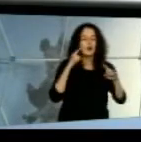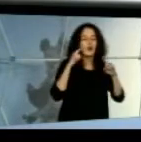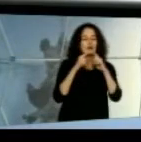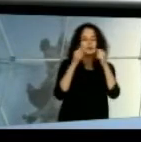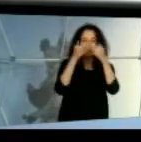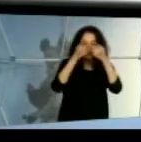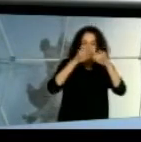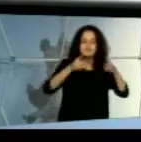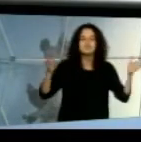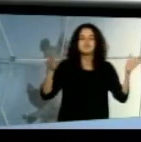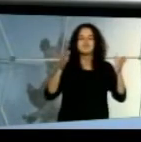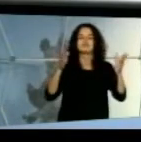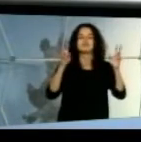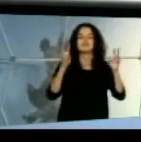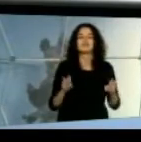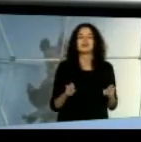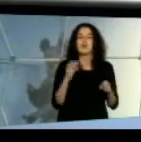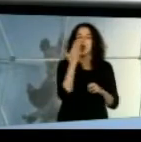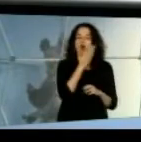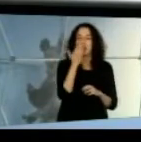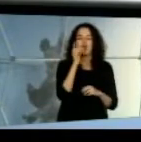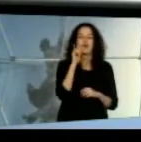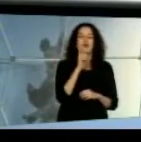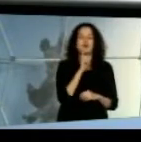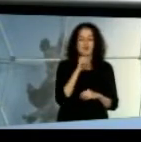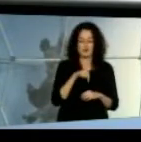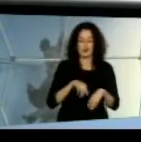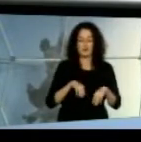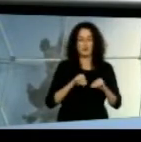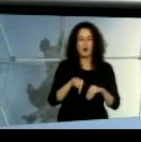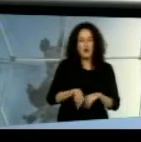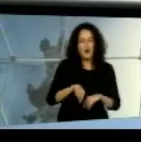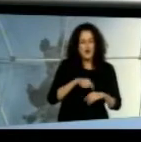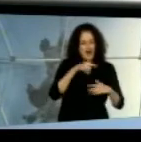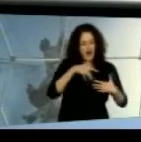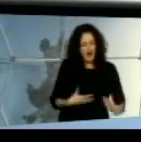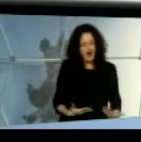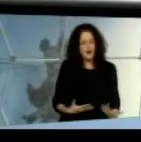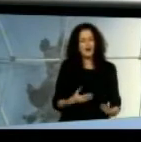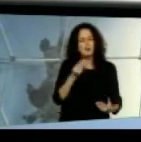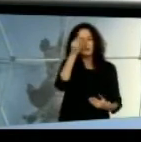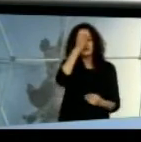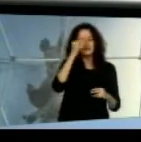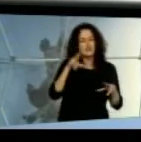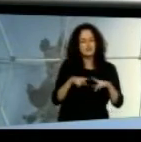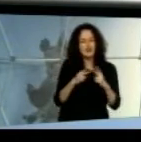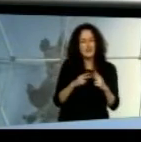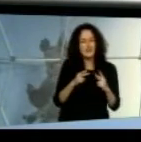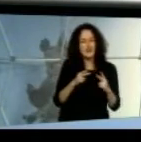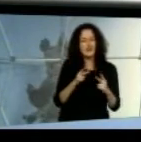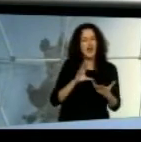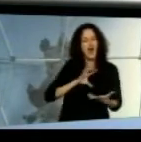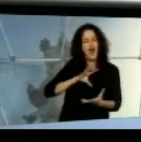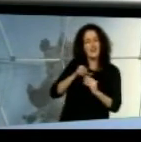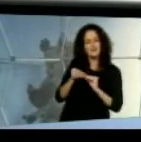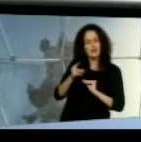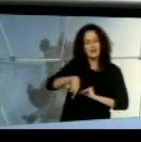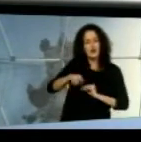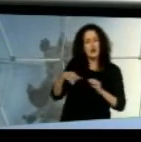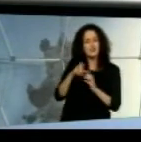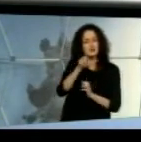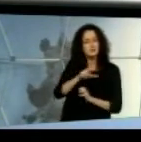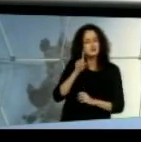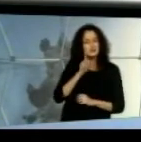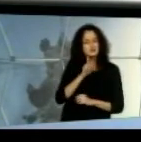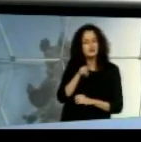¿no?, del Colegio de Sordos aquí en Burgos. Hoy en día, ¿crees que la sociedad se ha adaptado a este colectivo?